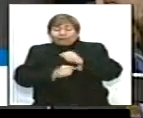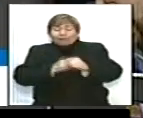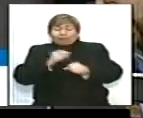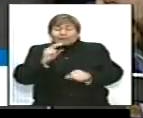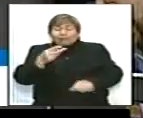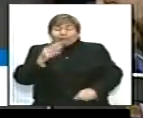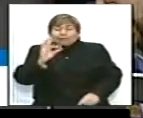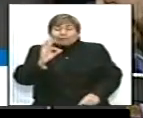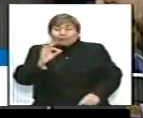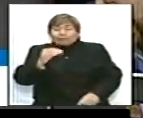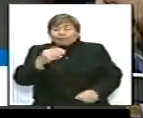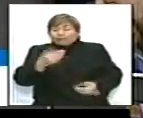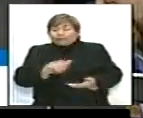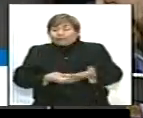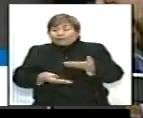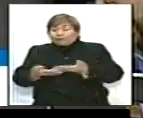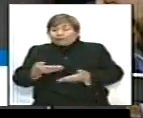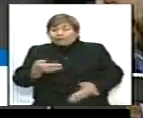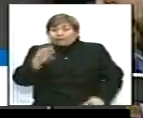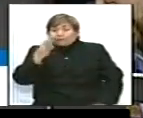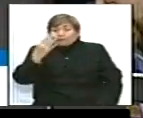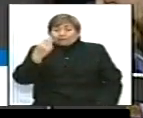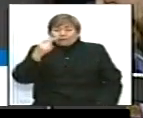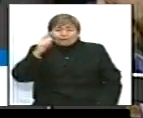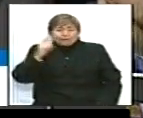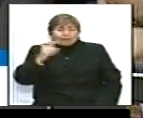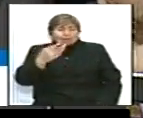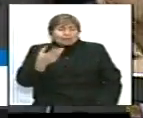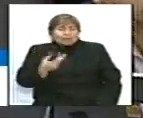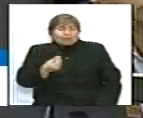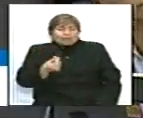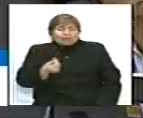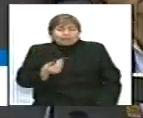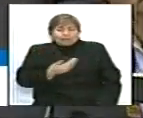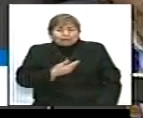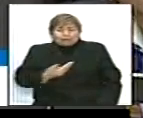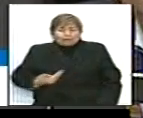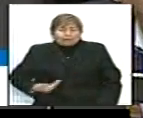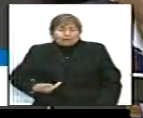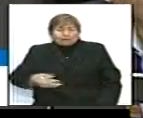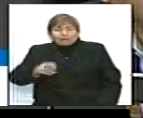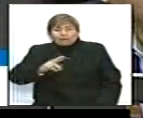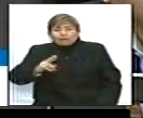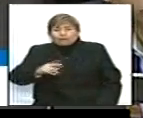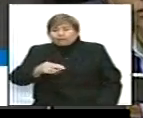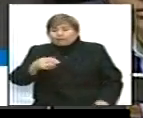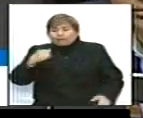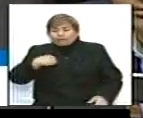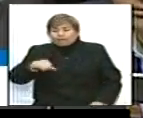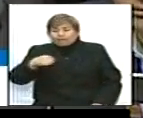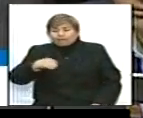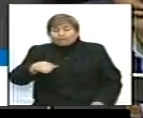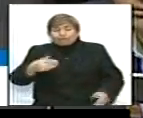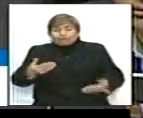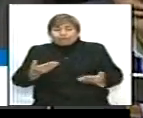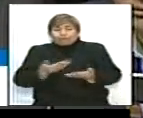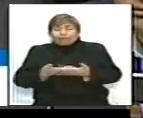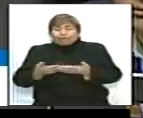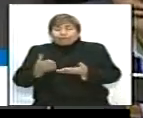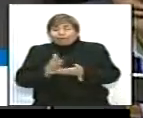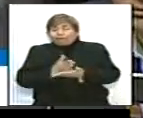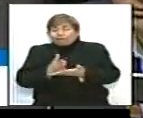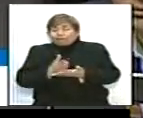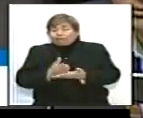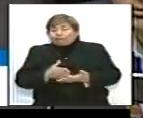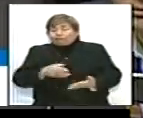2019, ya se transfirieron casi 4.000 millones de soles a gobiernos regionales y municipales, y entre ellos